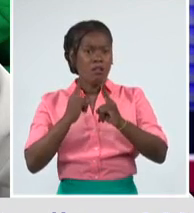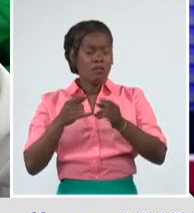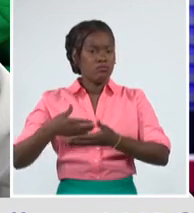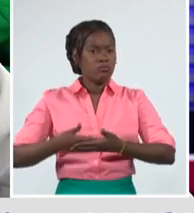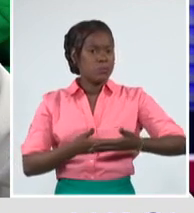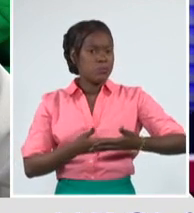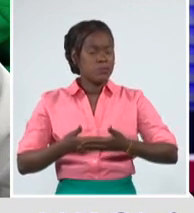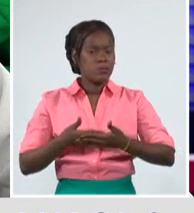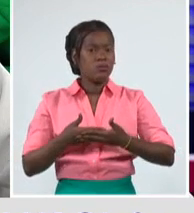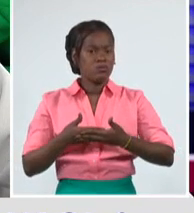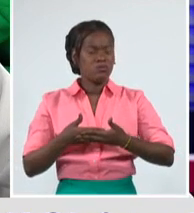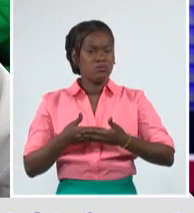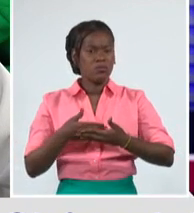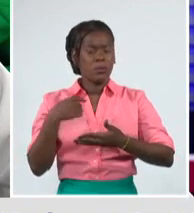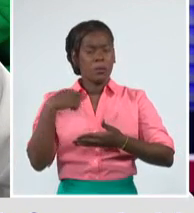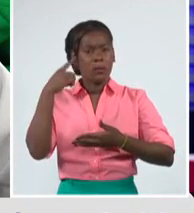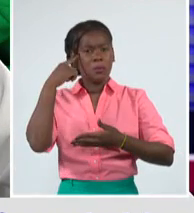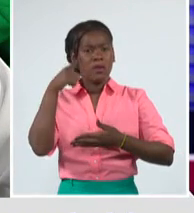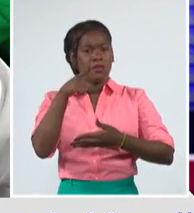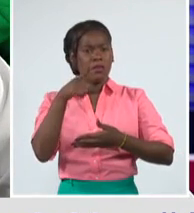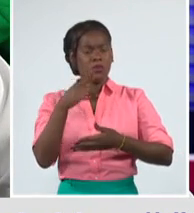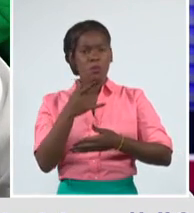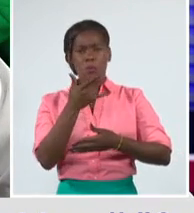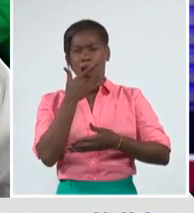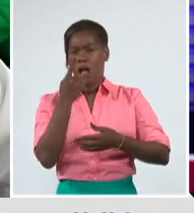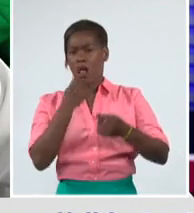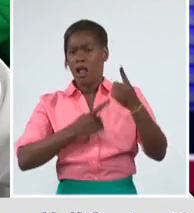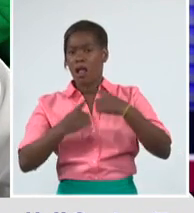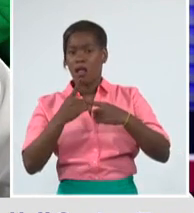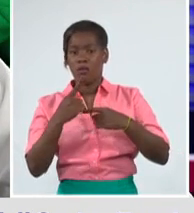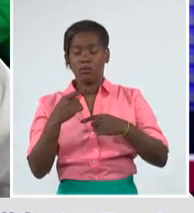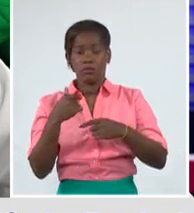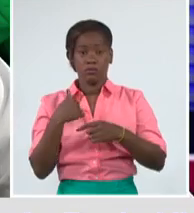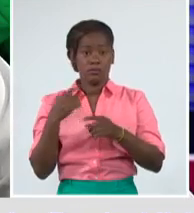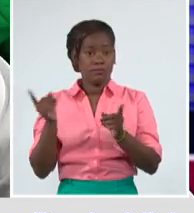pues tengan ese riesgo tan elevado, un riesgo muy elevado que además